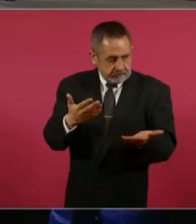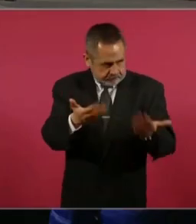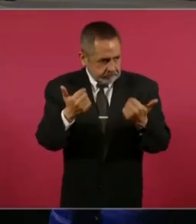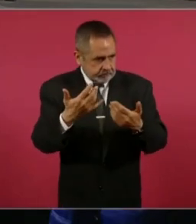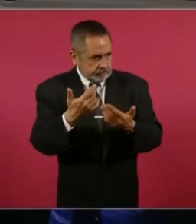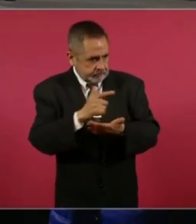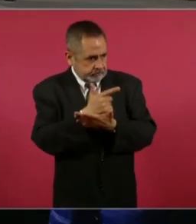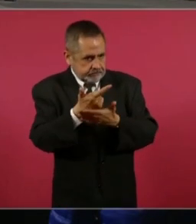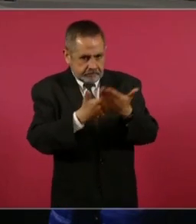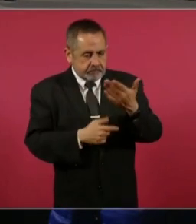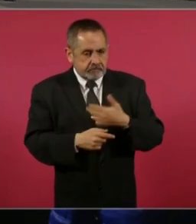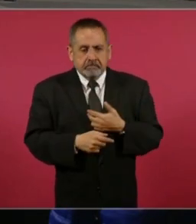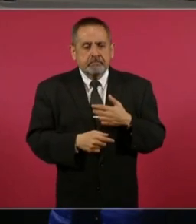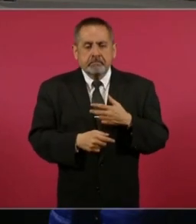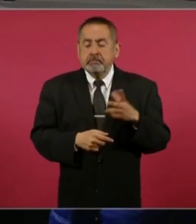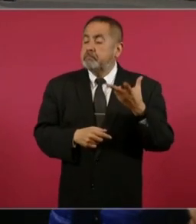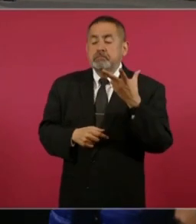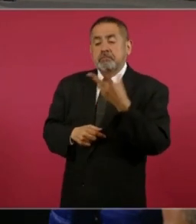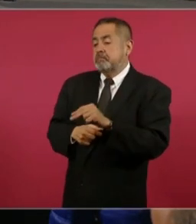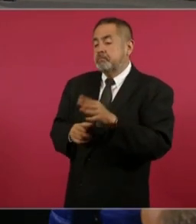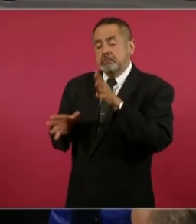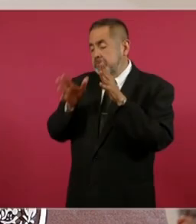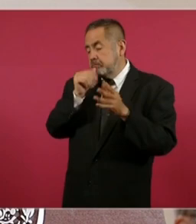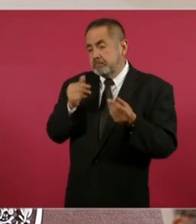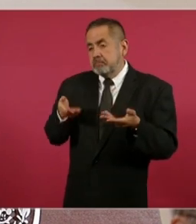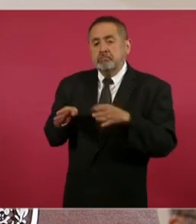impuestos de las grandes